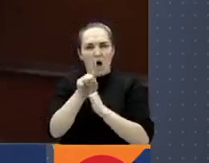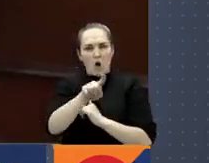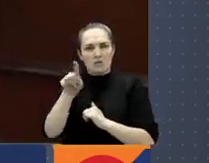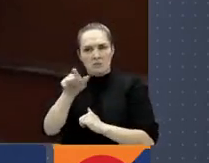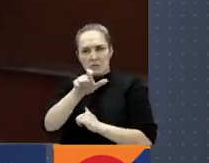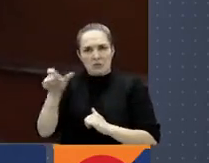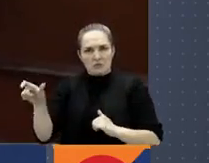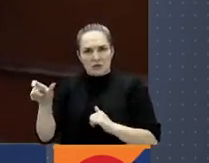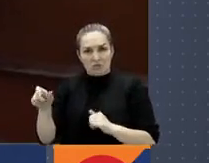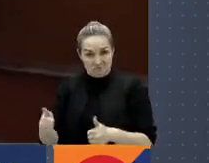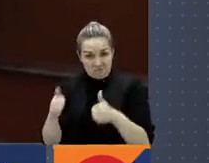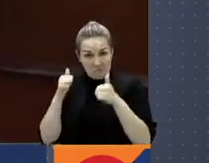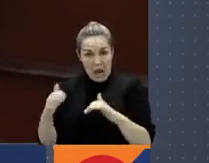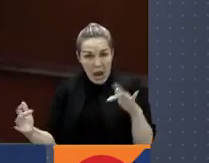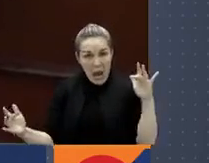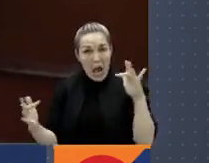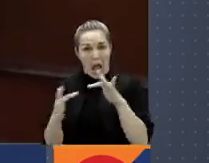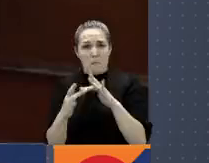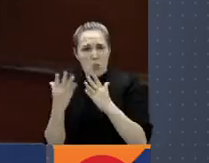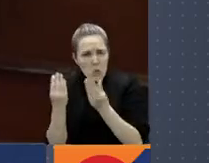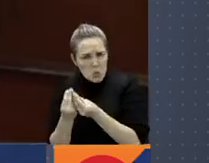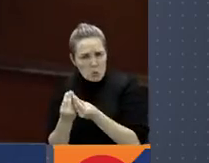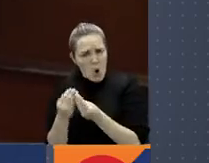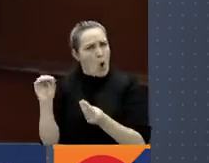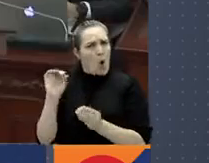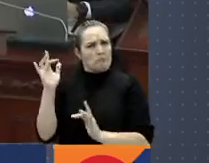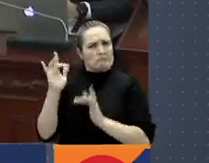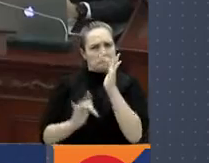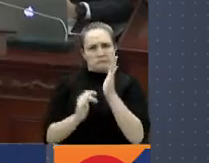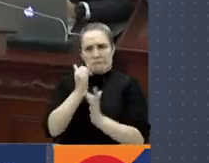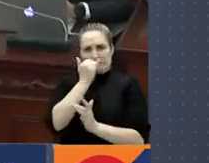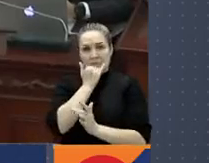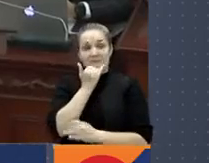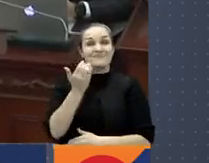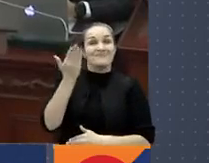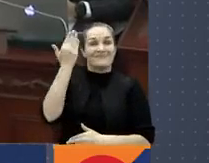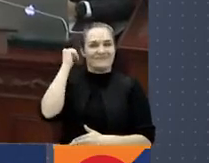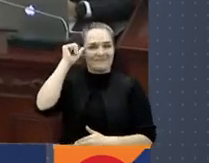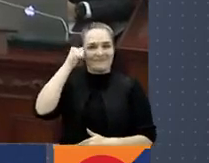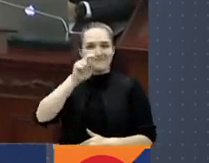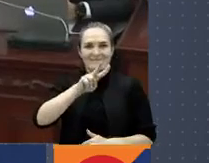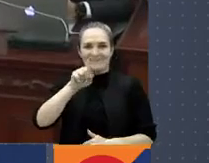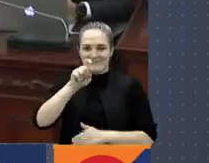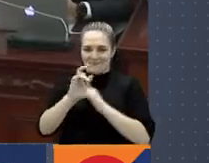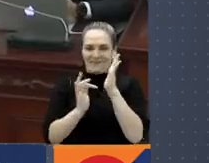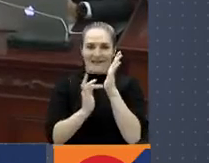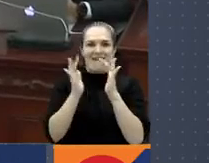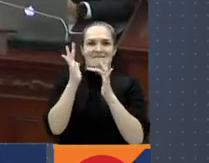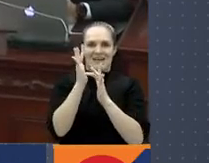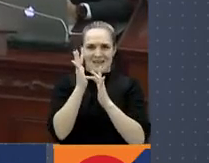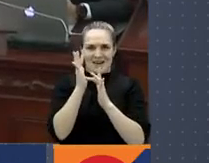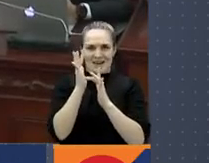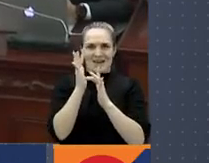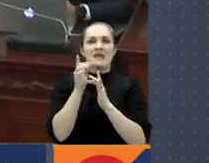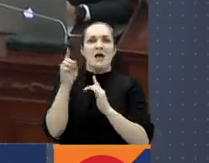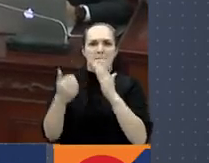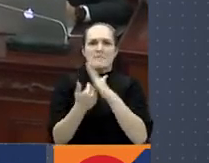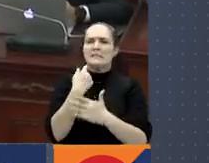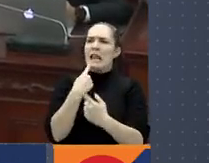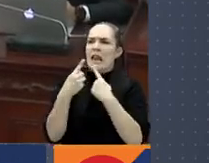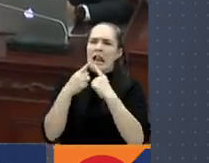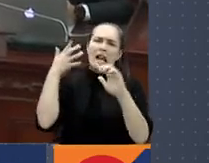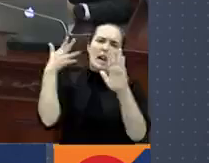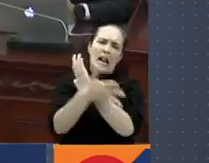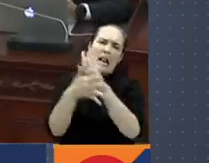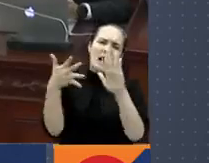importante recordar que este debate e moción de censura inició el pasado 26 de abril en una sesión que se extendió por cerca de 10 horas y donde se escucharon a varios